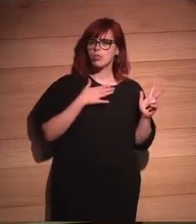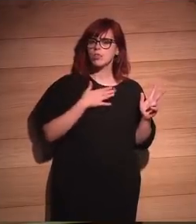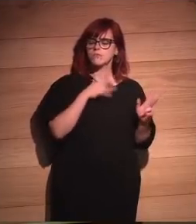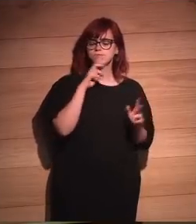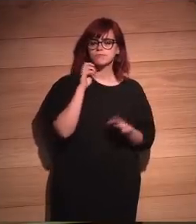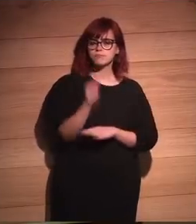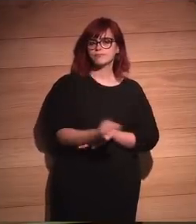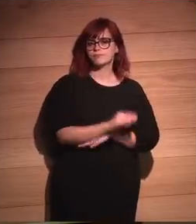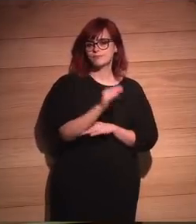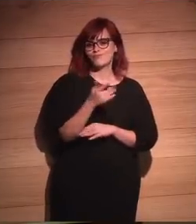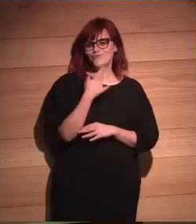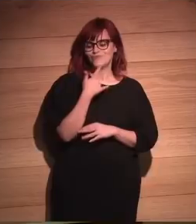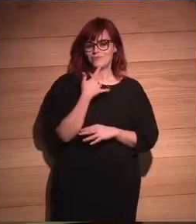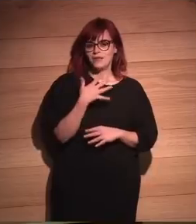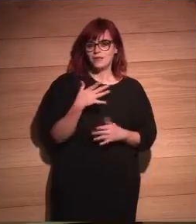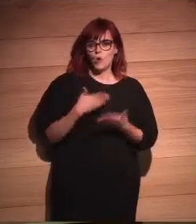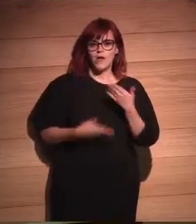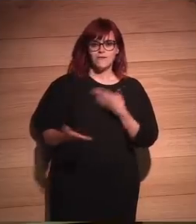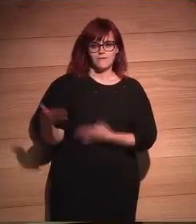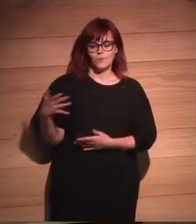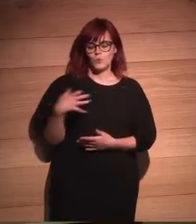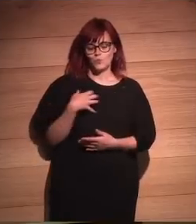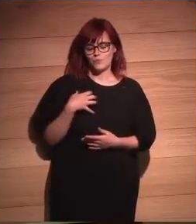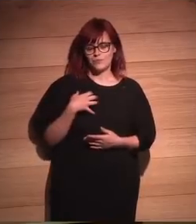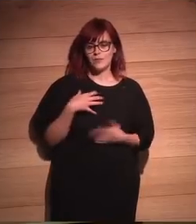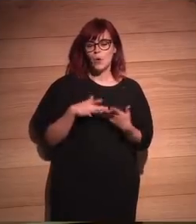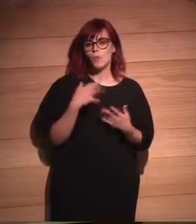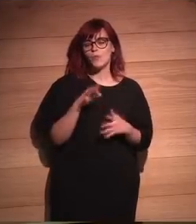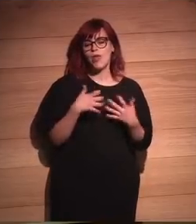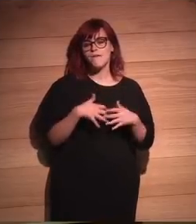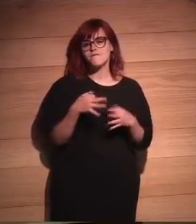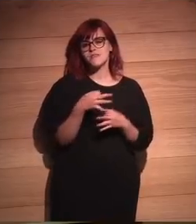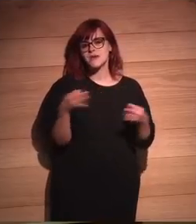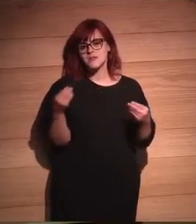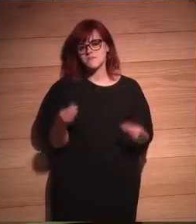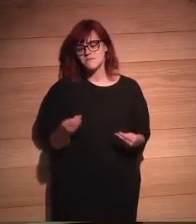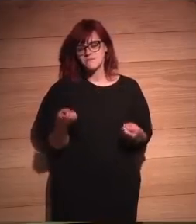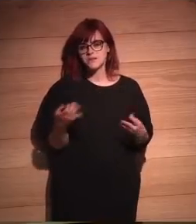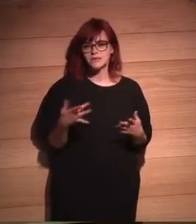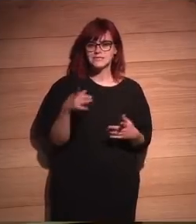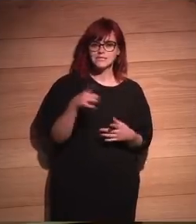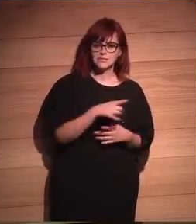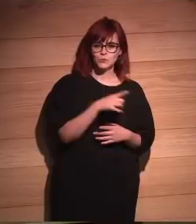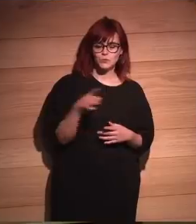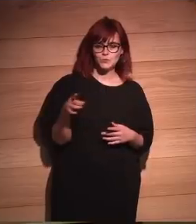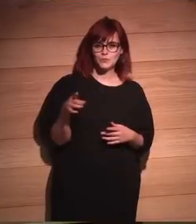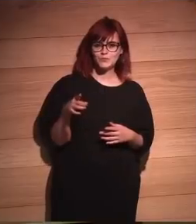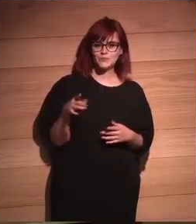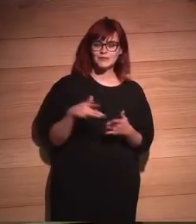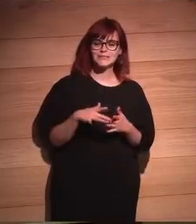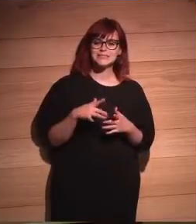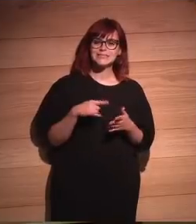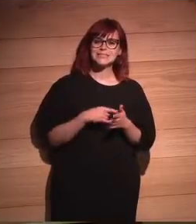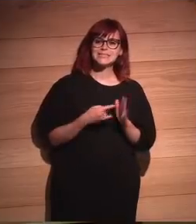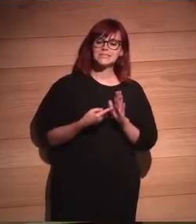nadie cambia por nada. Será más eficaz puntualmente, es más seguro un